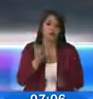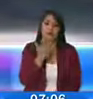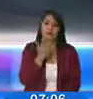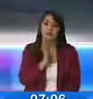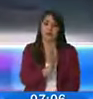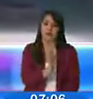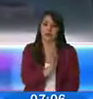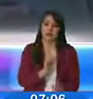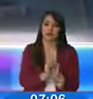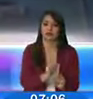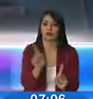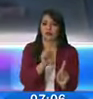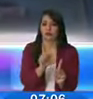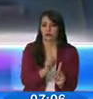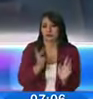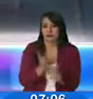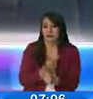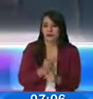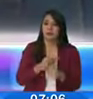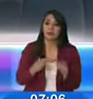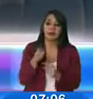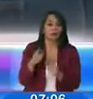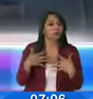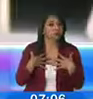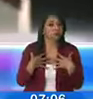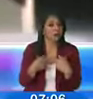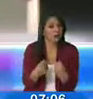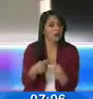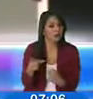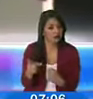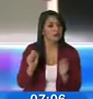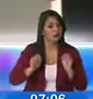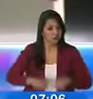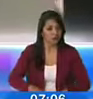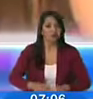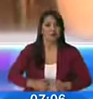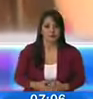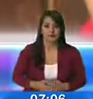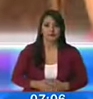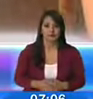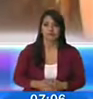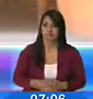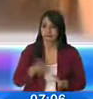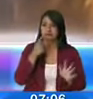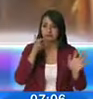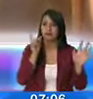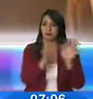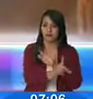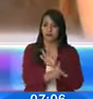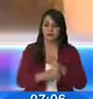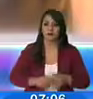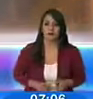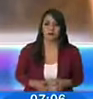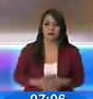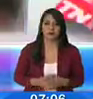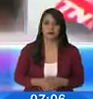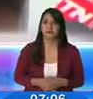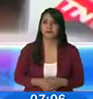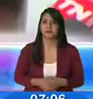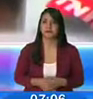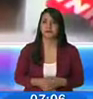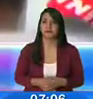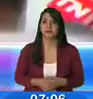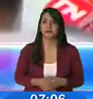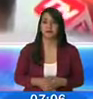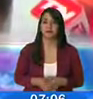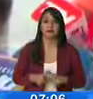evitar. Sin embargo, destacó el hecho de que ella sí accediera a denunciar lo sucedido. Pero